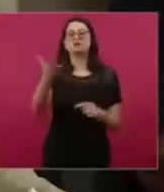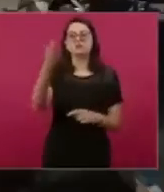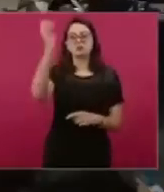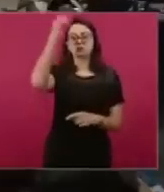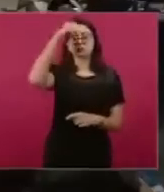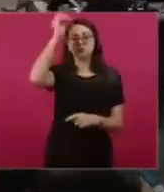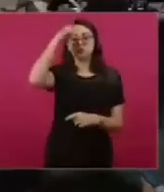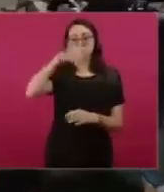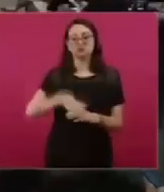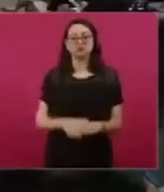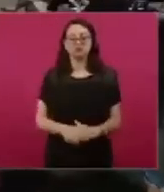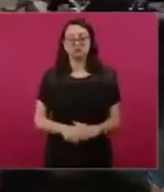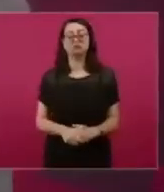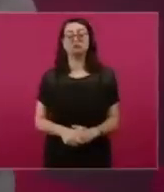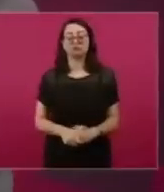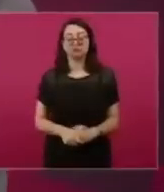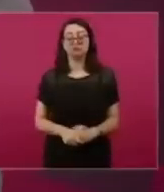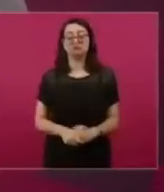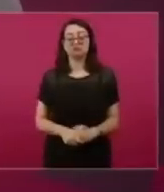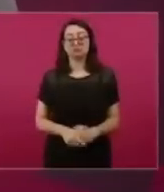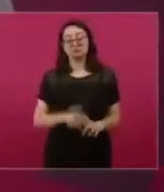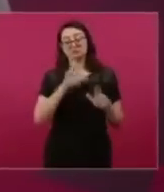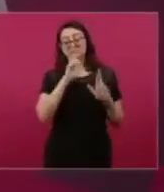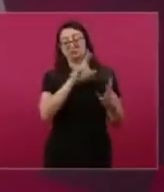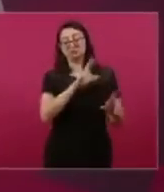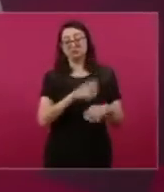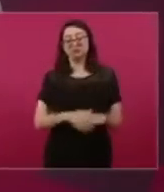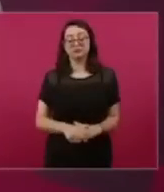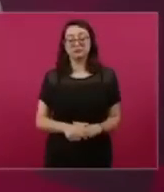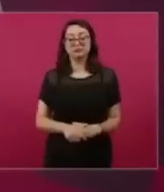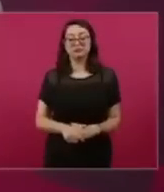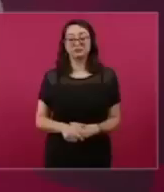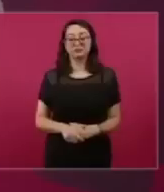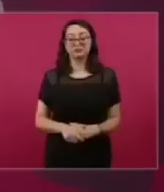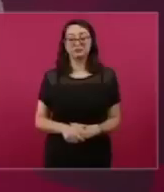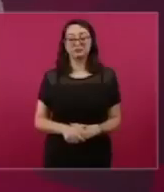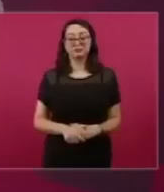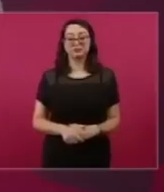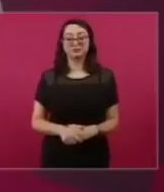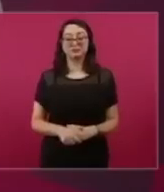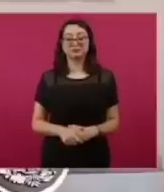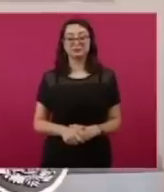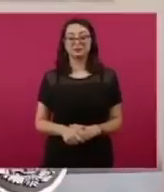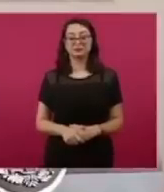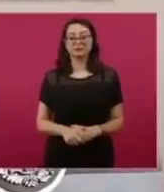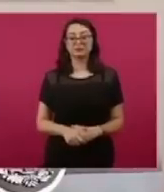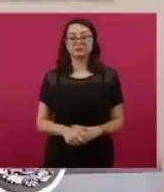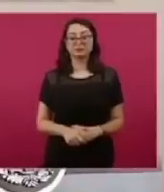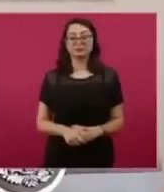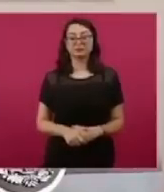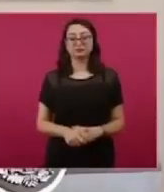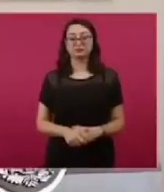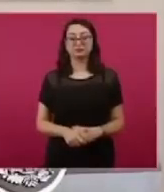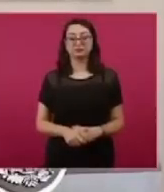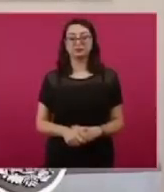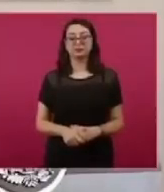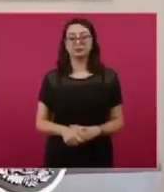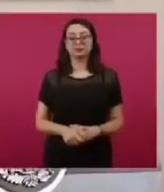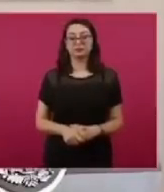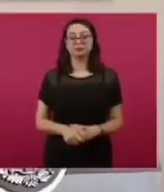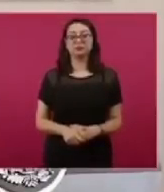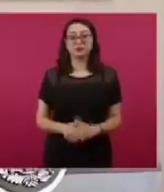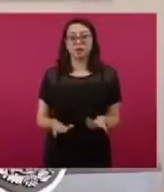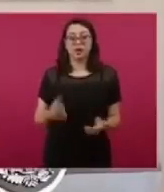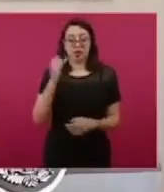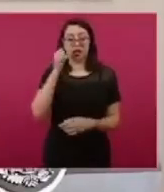que respeto su punto de vista ya aclare ayer de que